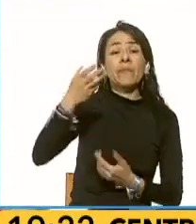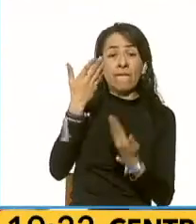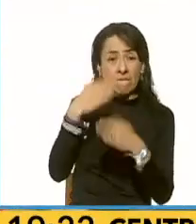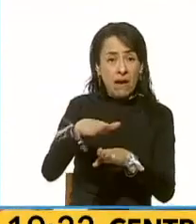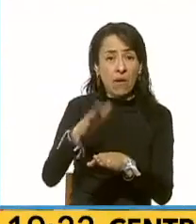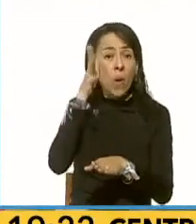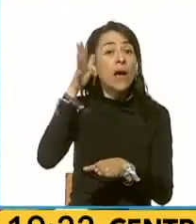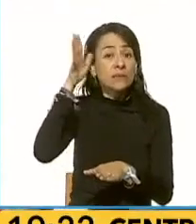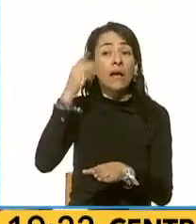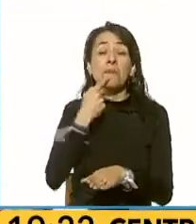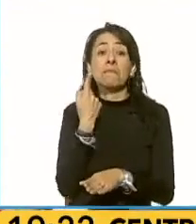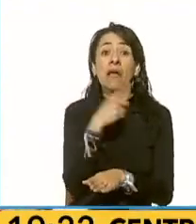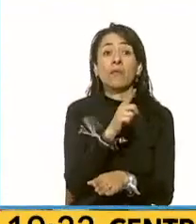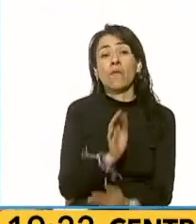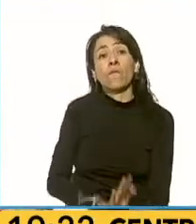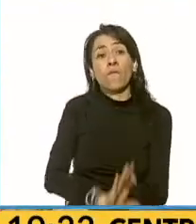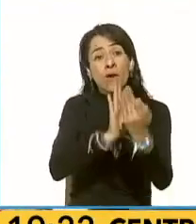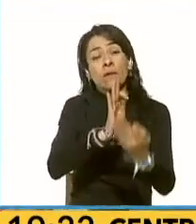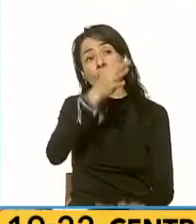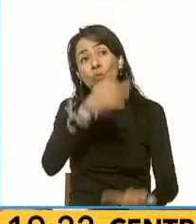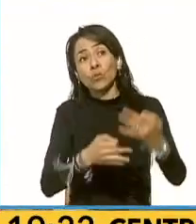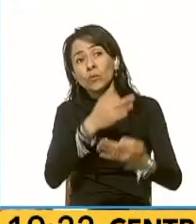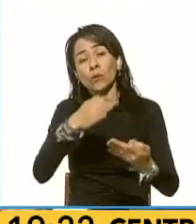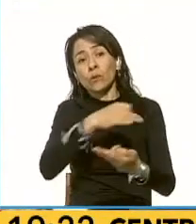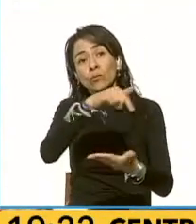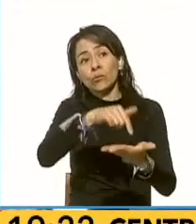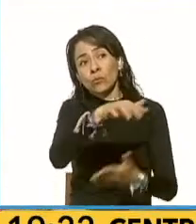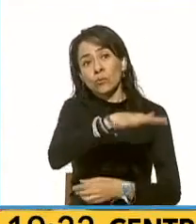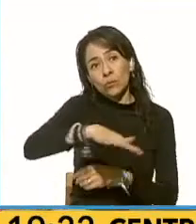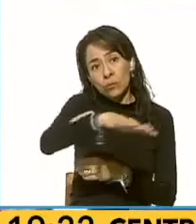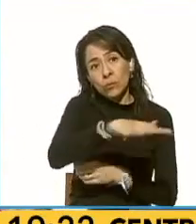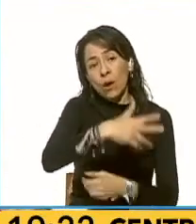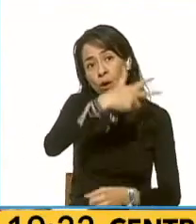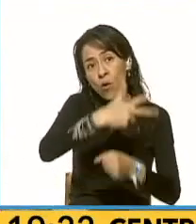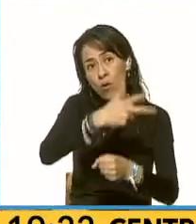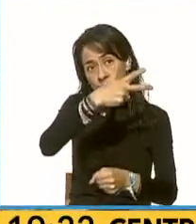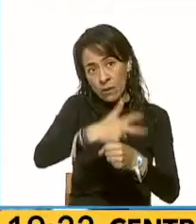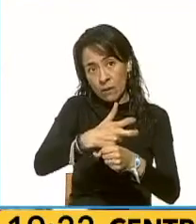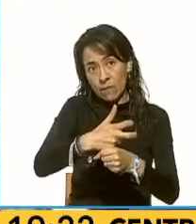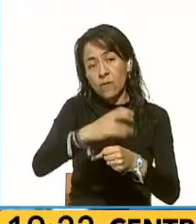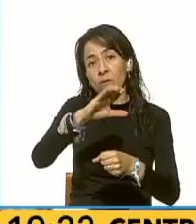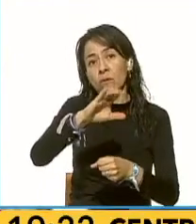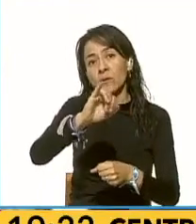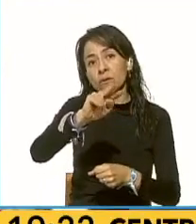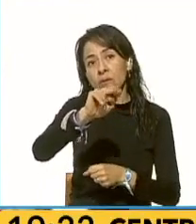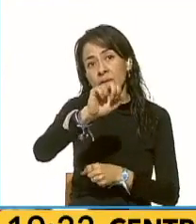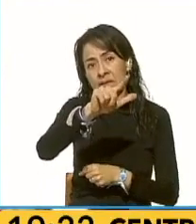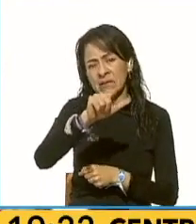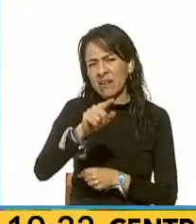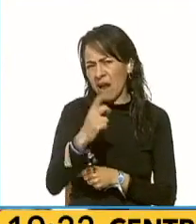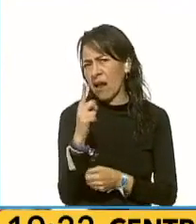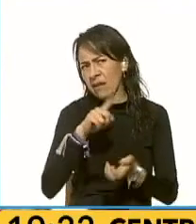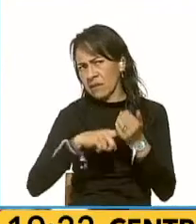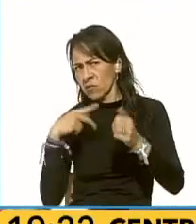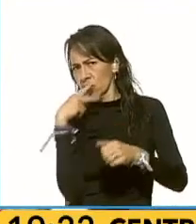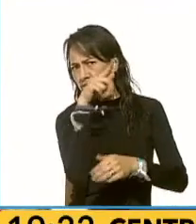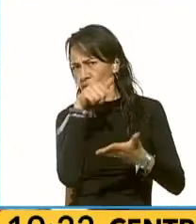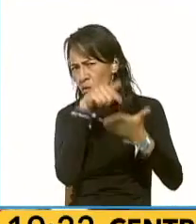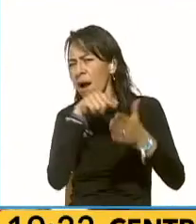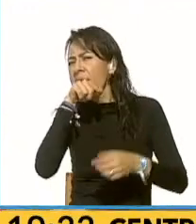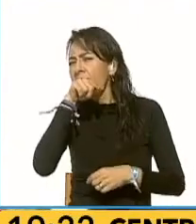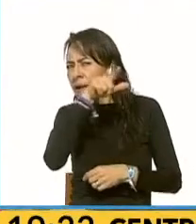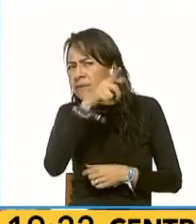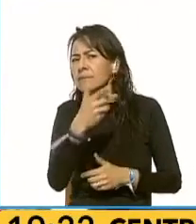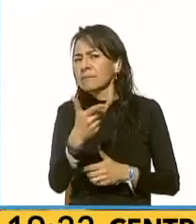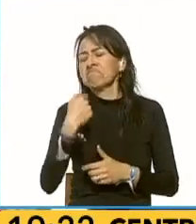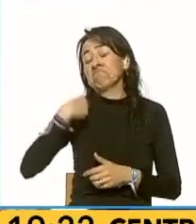demandó ante un juzgado, el juzgado civil octavo, y pues se puso en Jalisco, pues me imagino